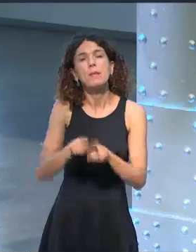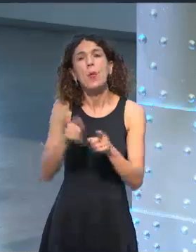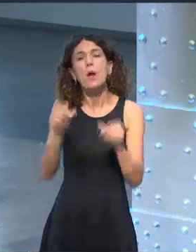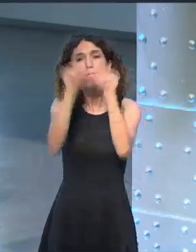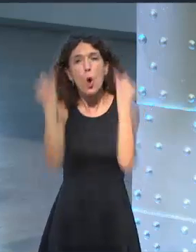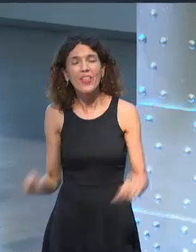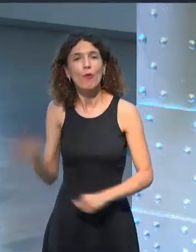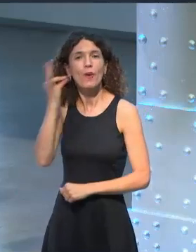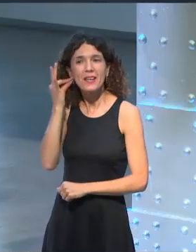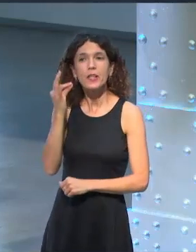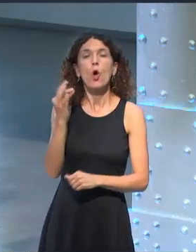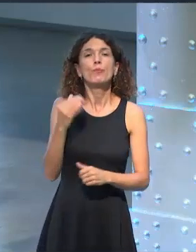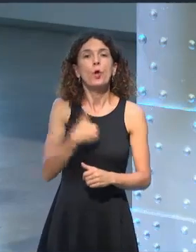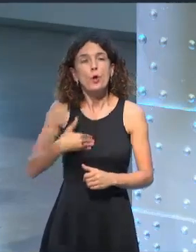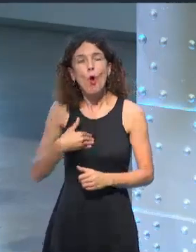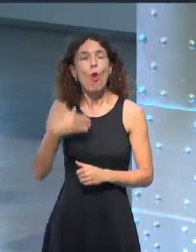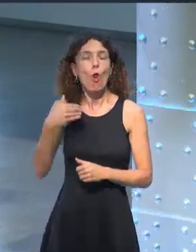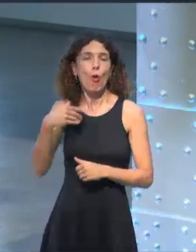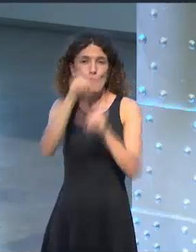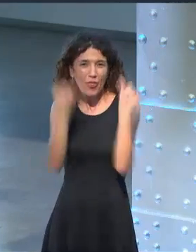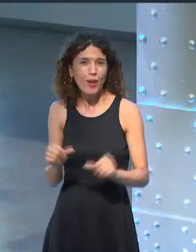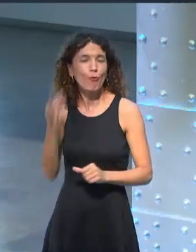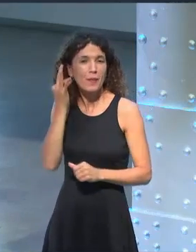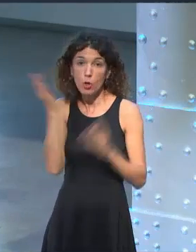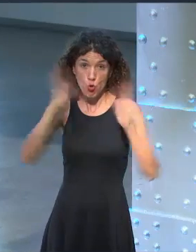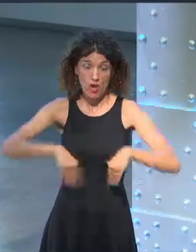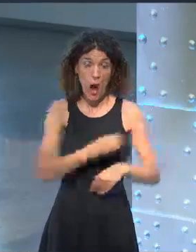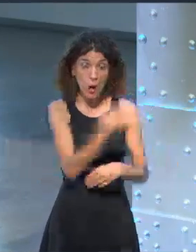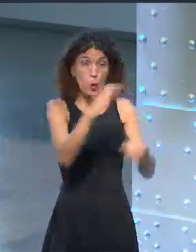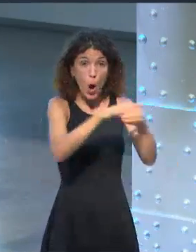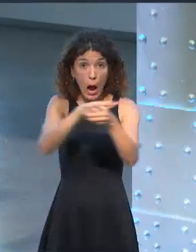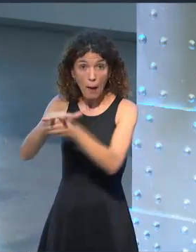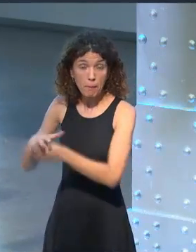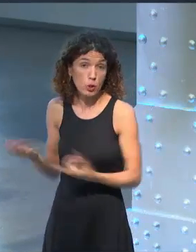de modelos femeninos, de roles femeninos, o sea, y sobre todo hay ámbitos en los que